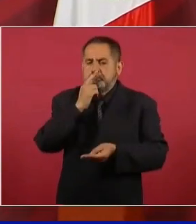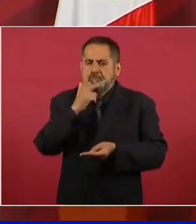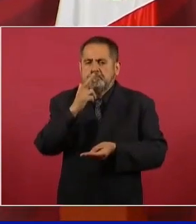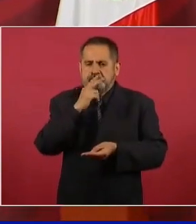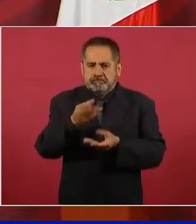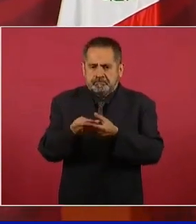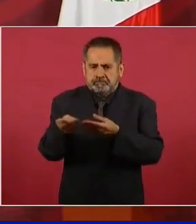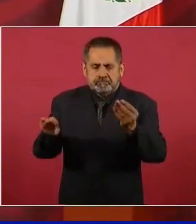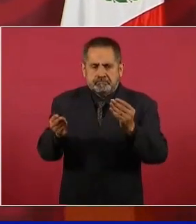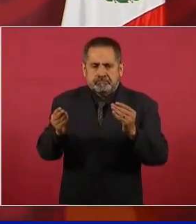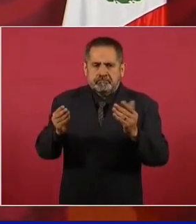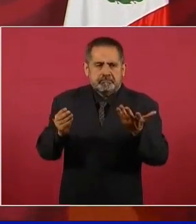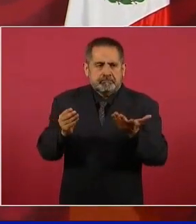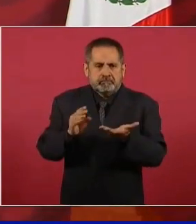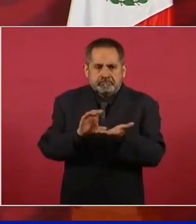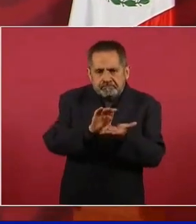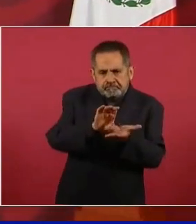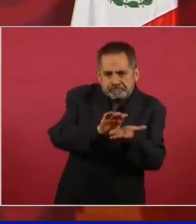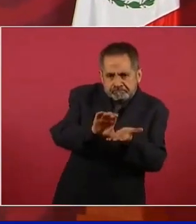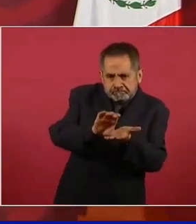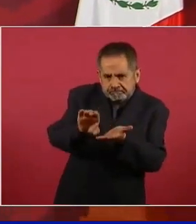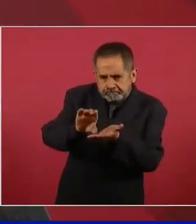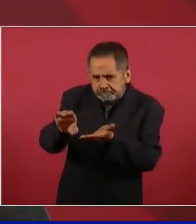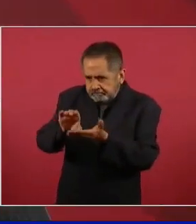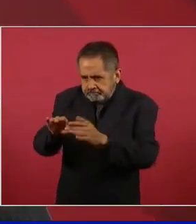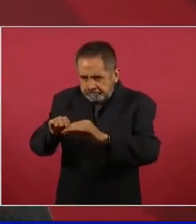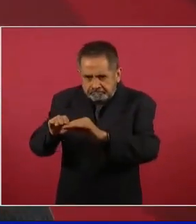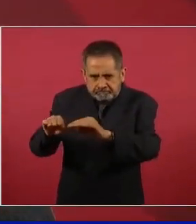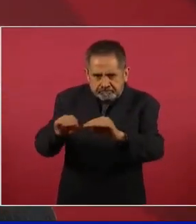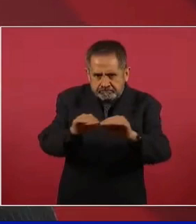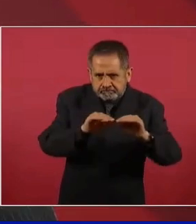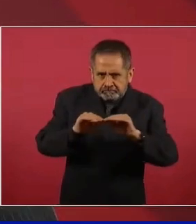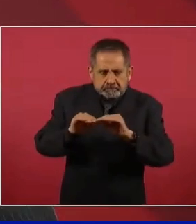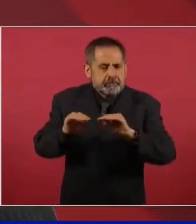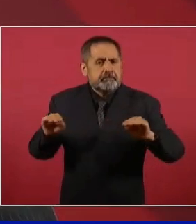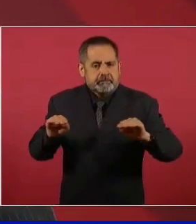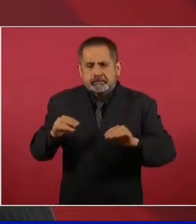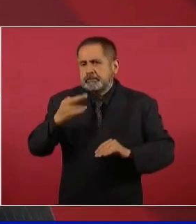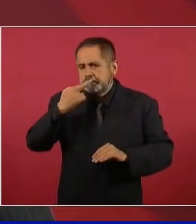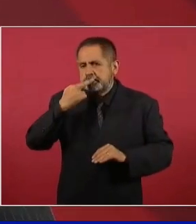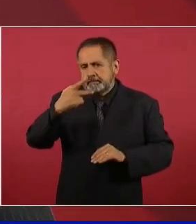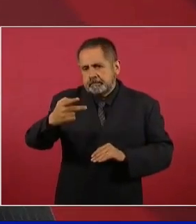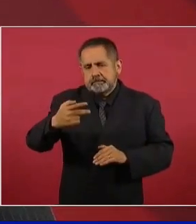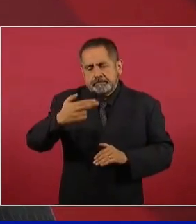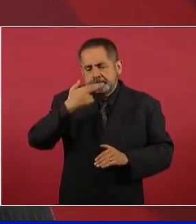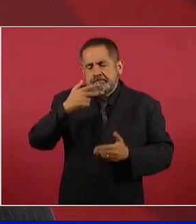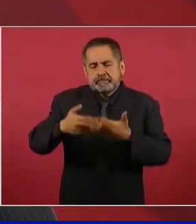en México, una mejor distribución del ingreso.